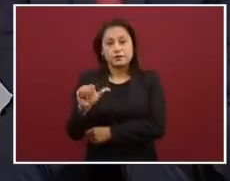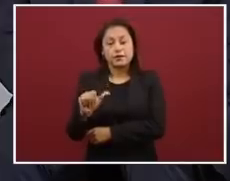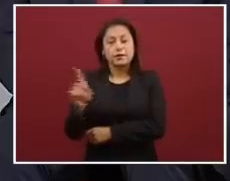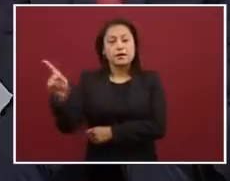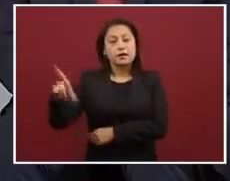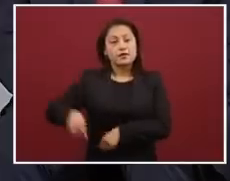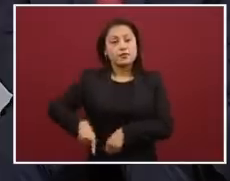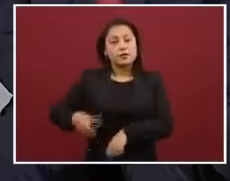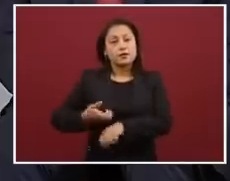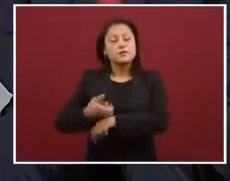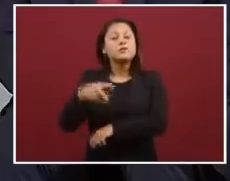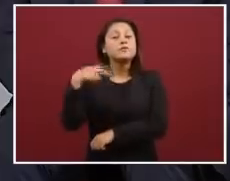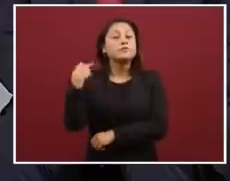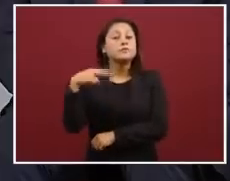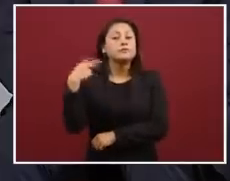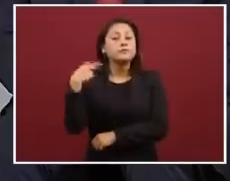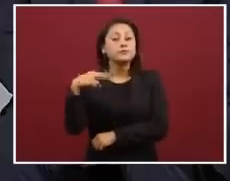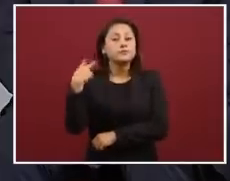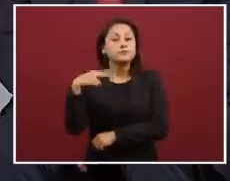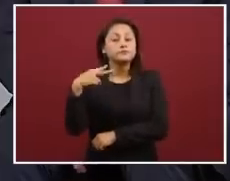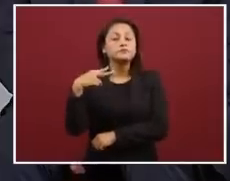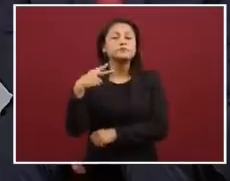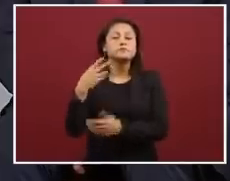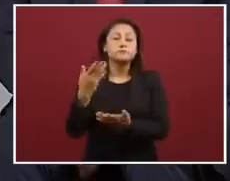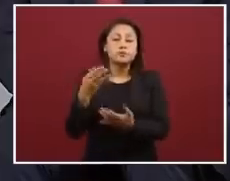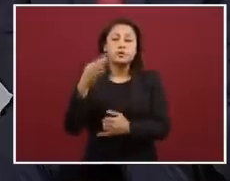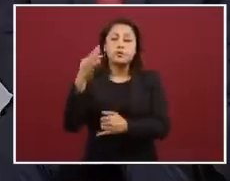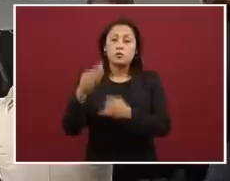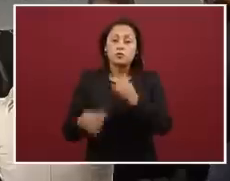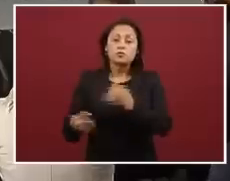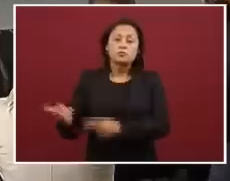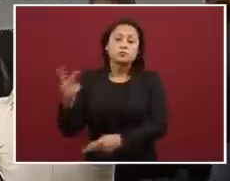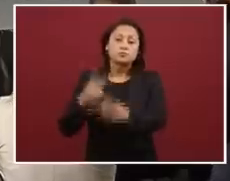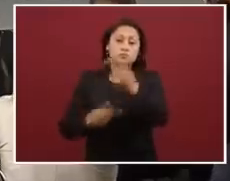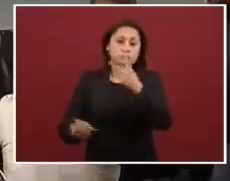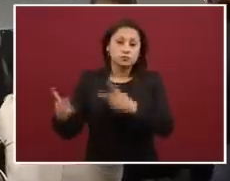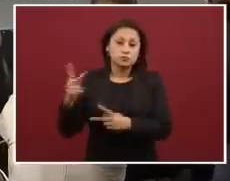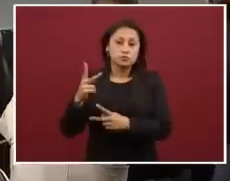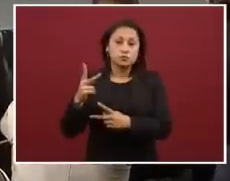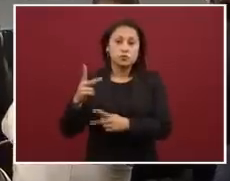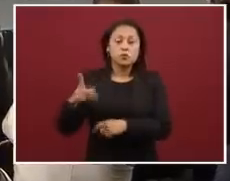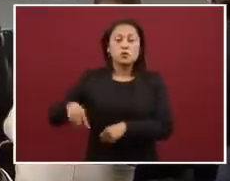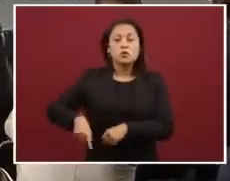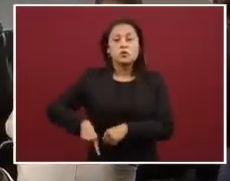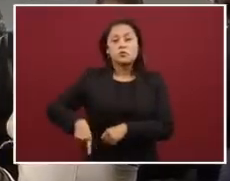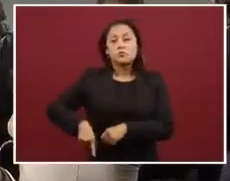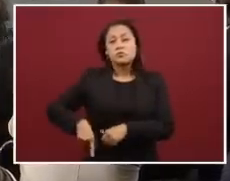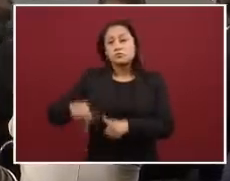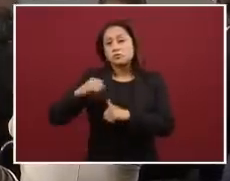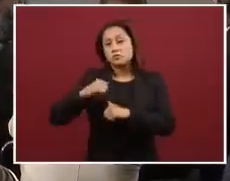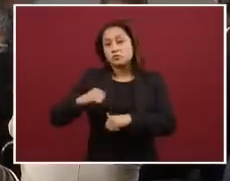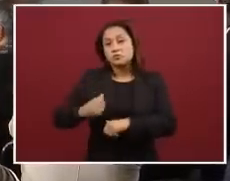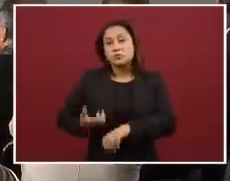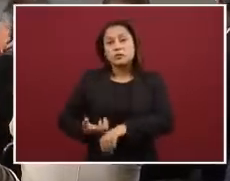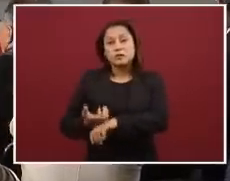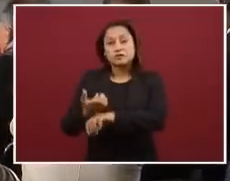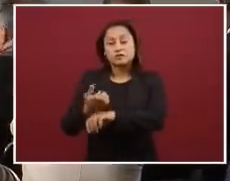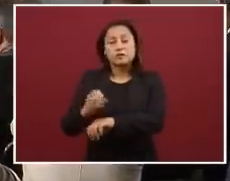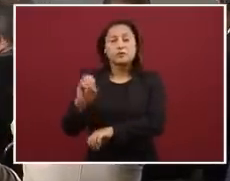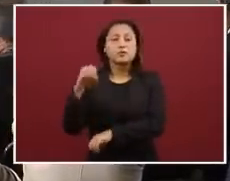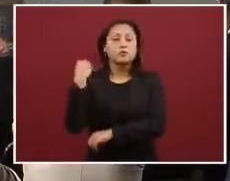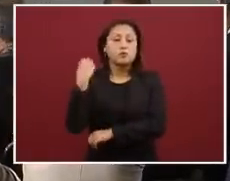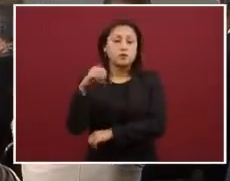Veracruz, y nos acompaña también el gobernador del estado de